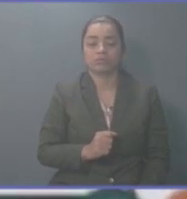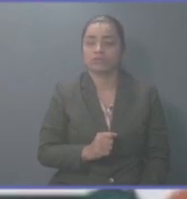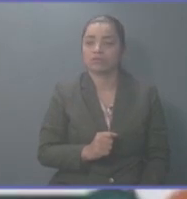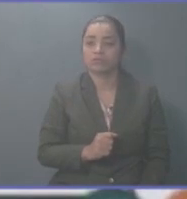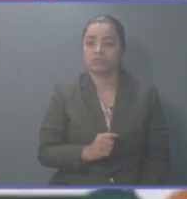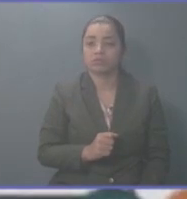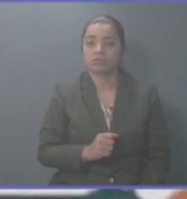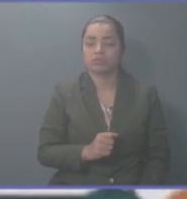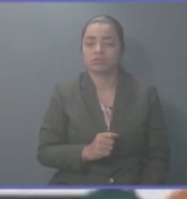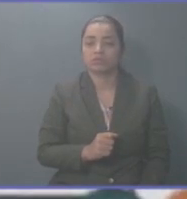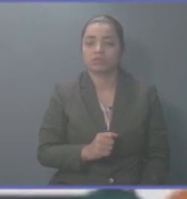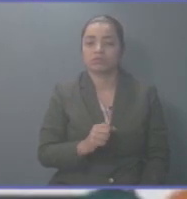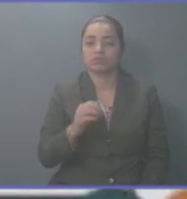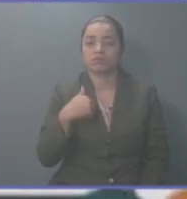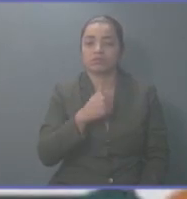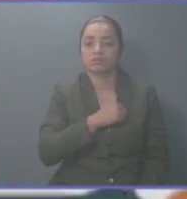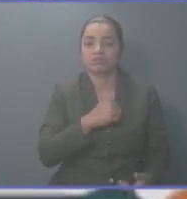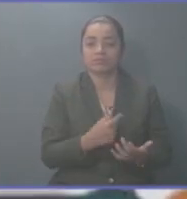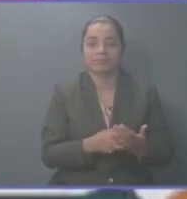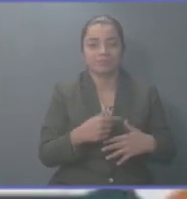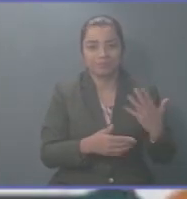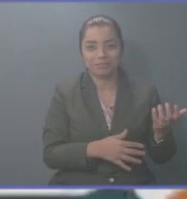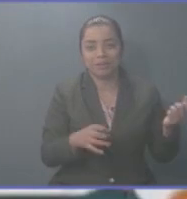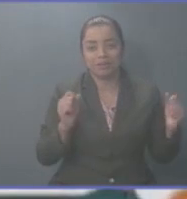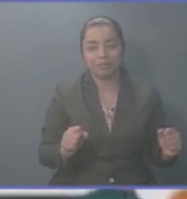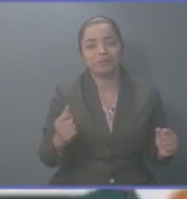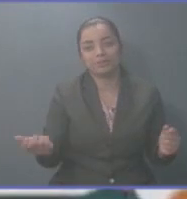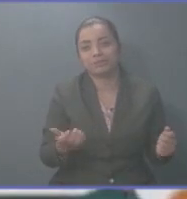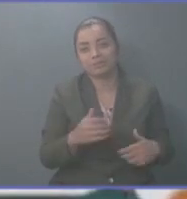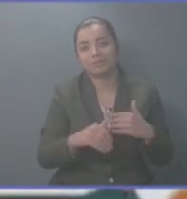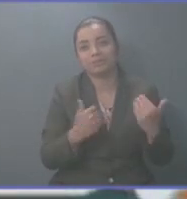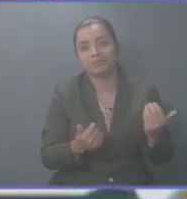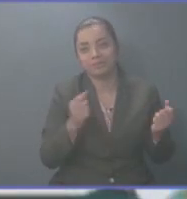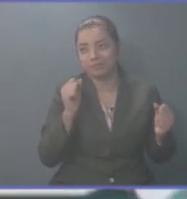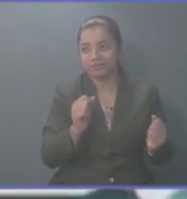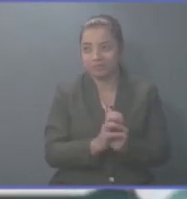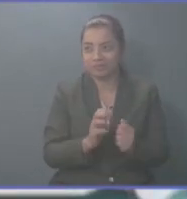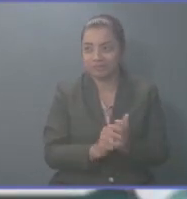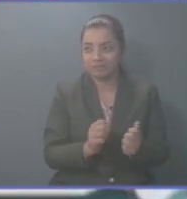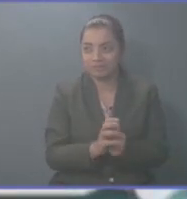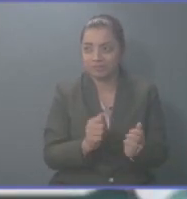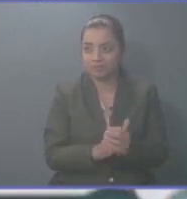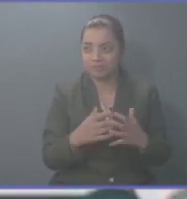Cuando el viceministro de Salud pues se muestra un poco con problemas de salud.